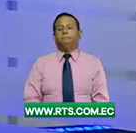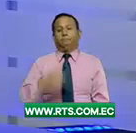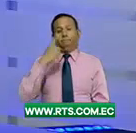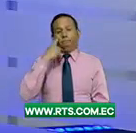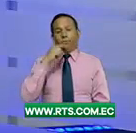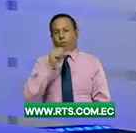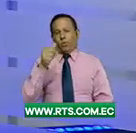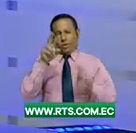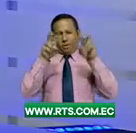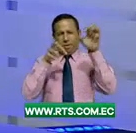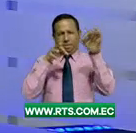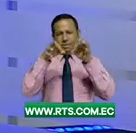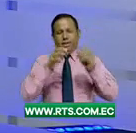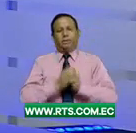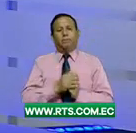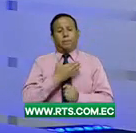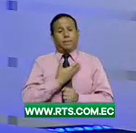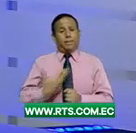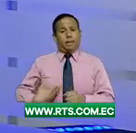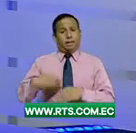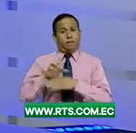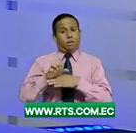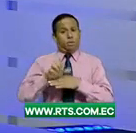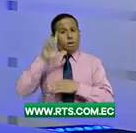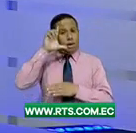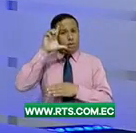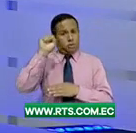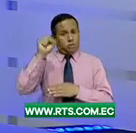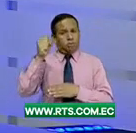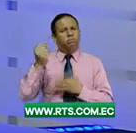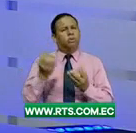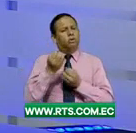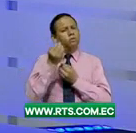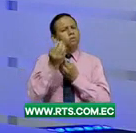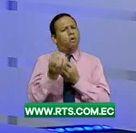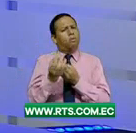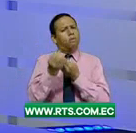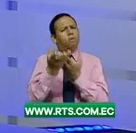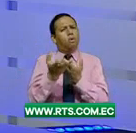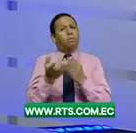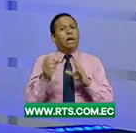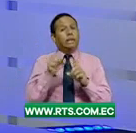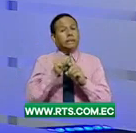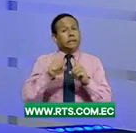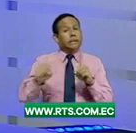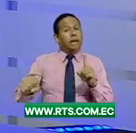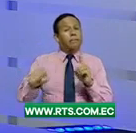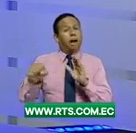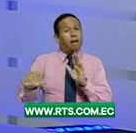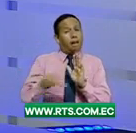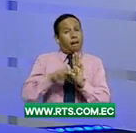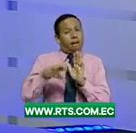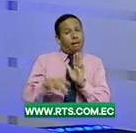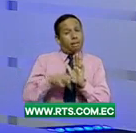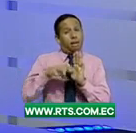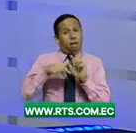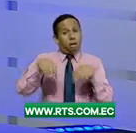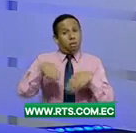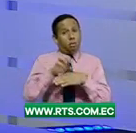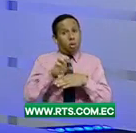El presidente de la República, Guillermo Lasso, informó que el sistema energético ecuatoriano ha experimentado una mejora